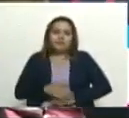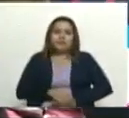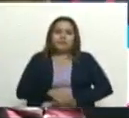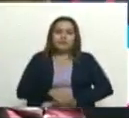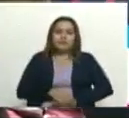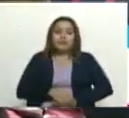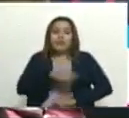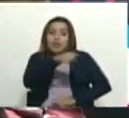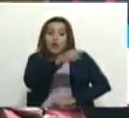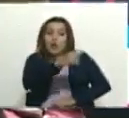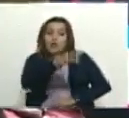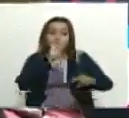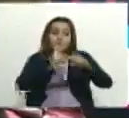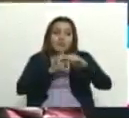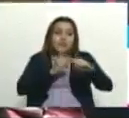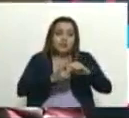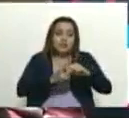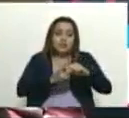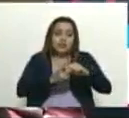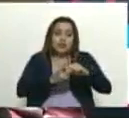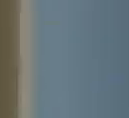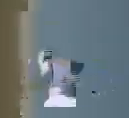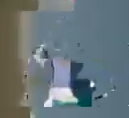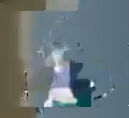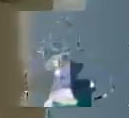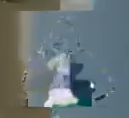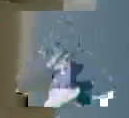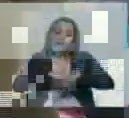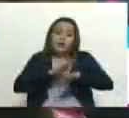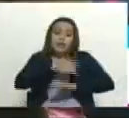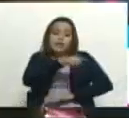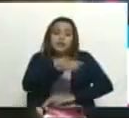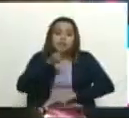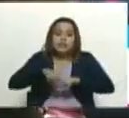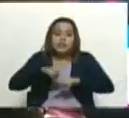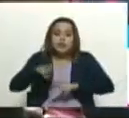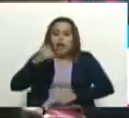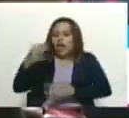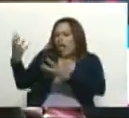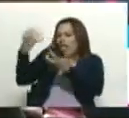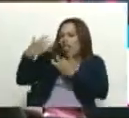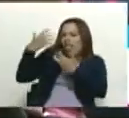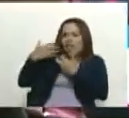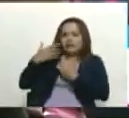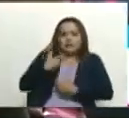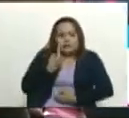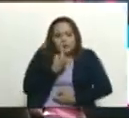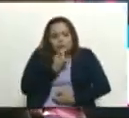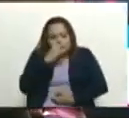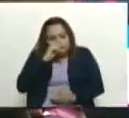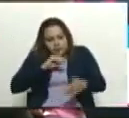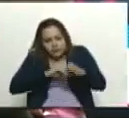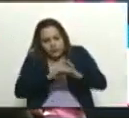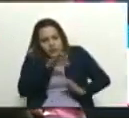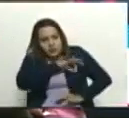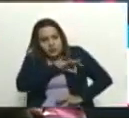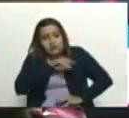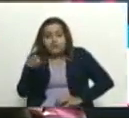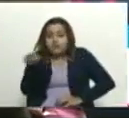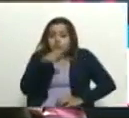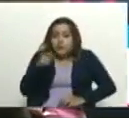tiene un impacto muy grande para estos niños, porque estos son niños que se van aislando de la sociedad. De tal manera que, si usted nos permite,